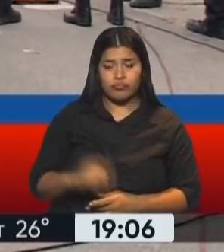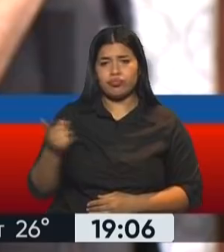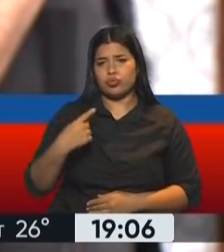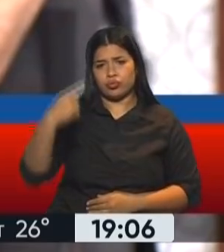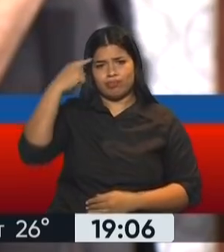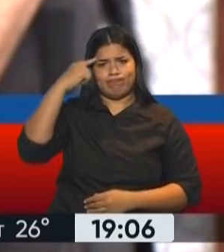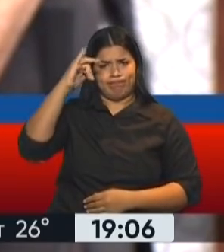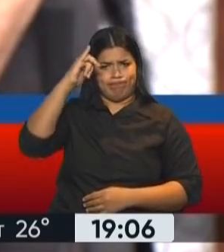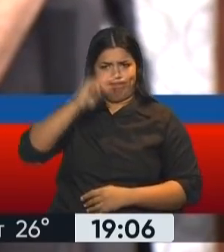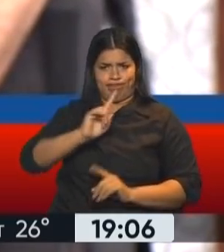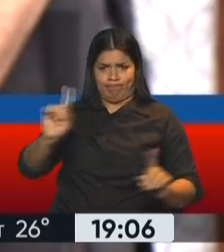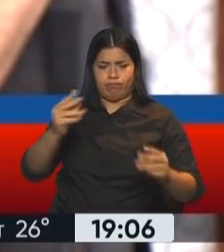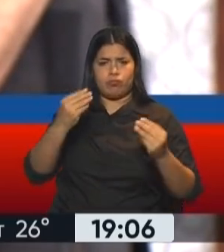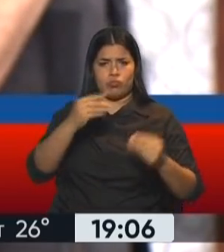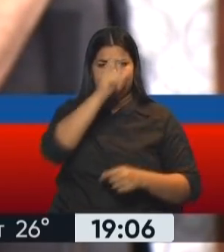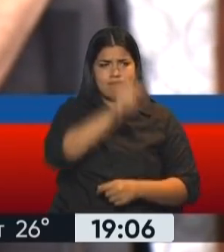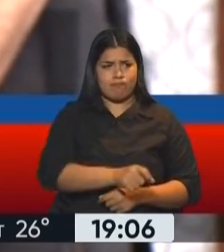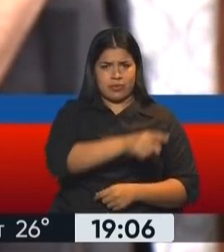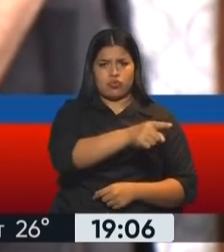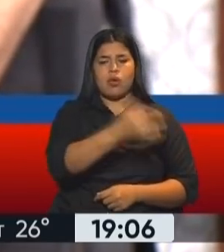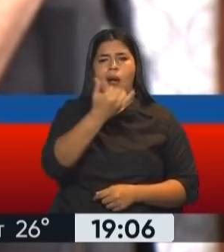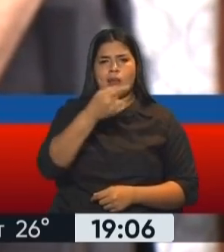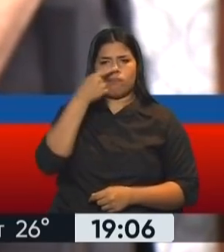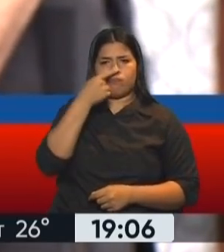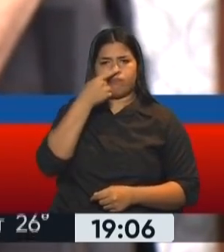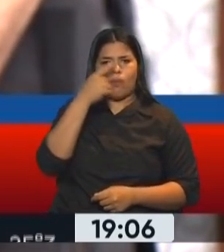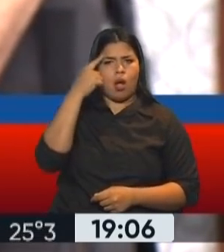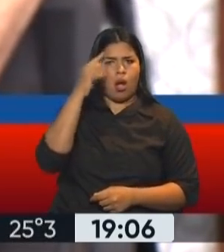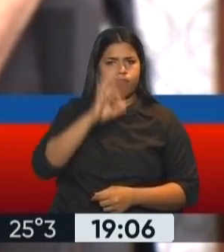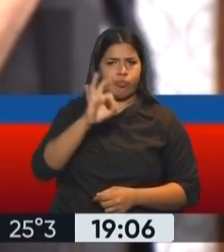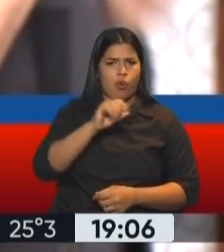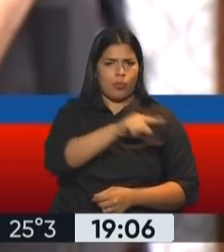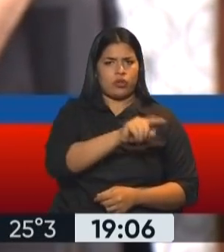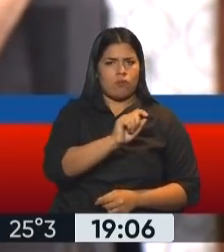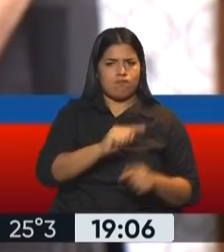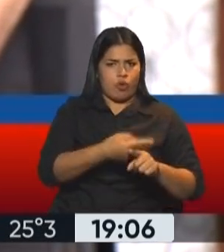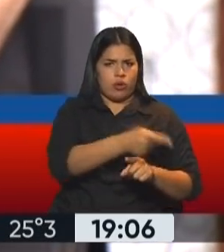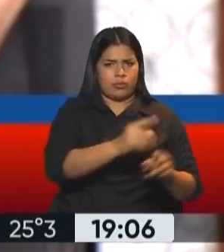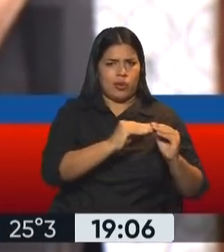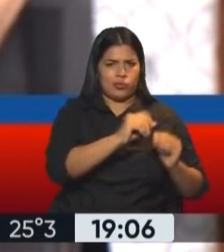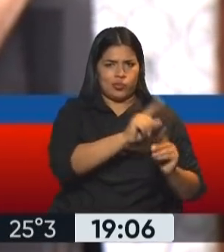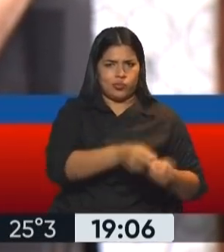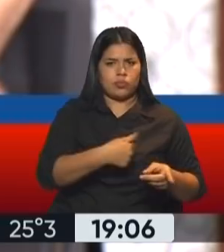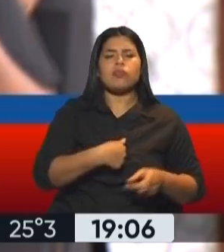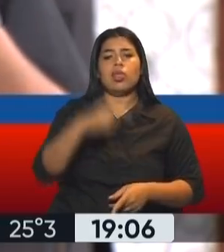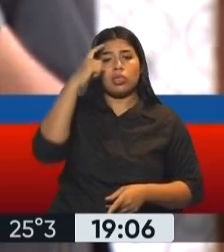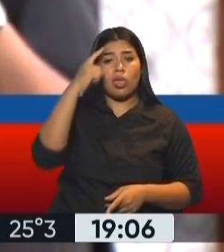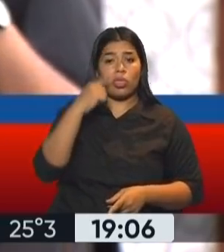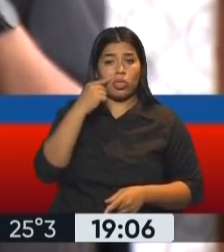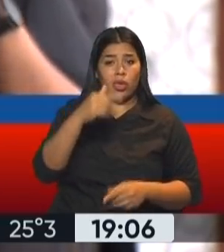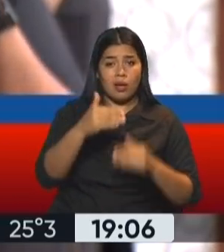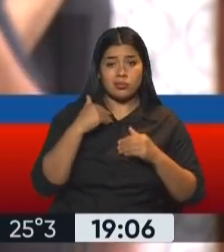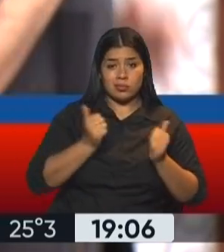porque estamos en presencia de un juez con claros intereses políticos que no va a cumplir con esos 10 días. Esos 10 días al juez le vencerían el